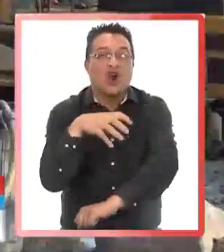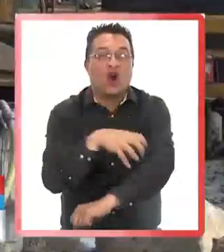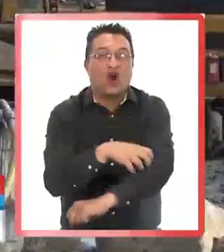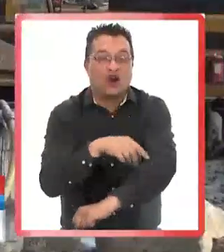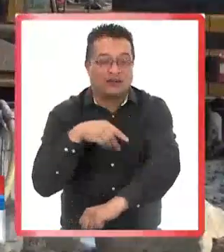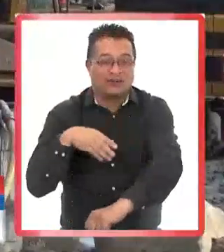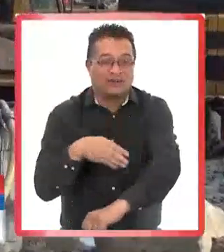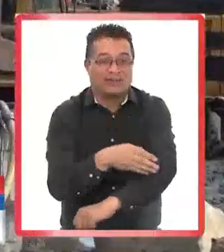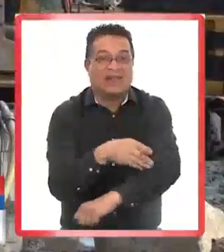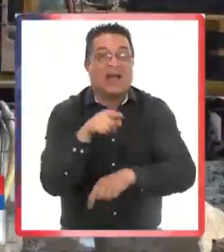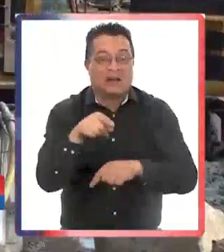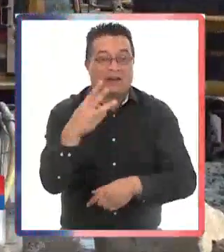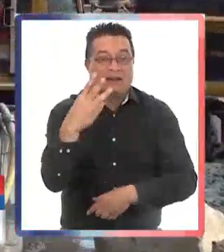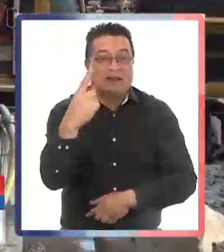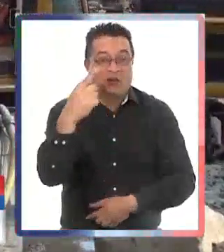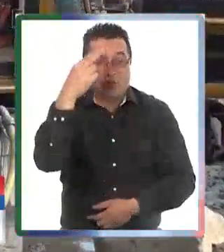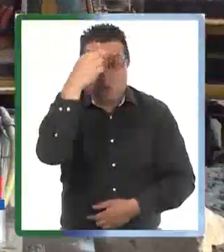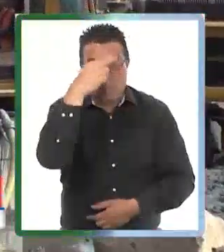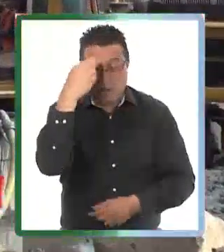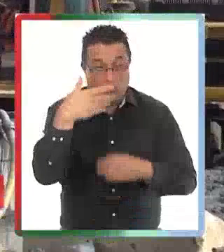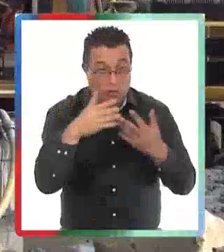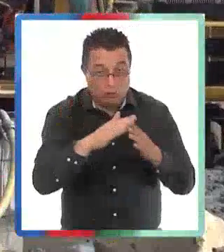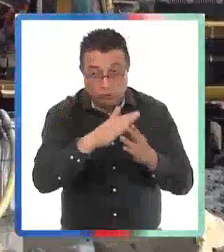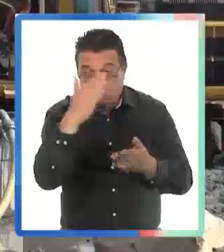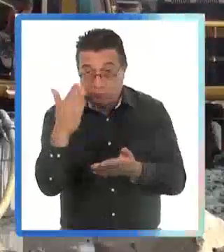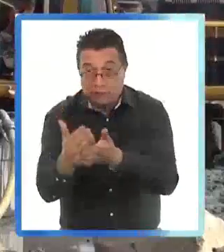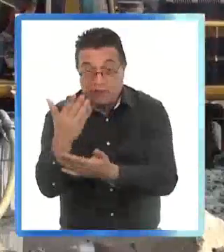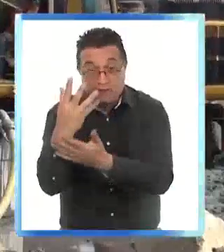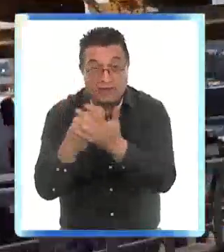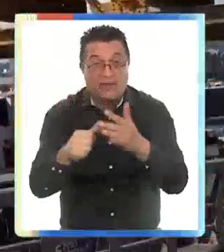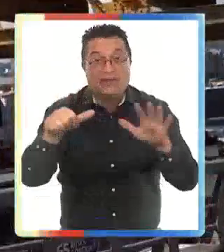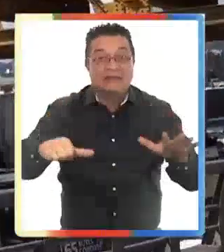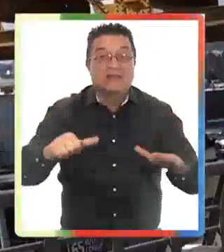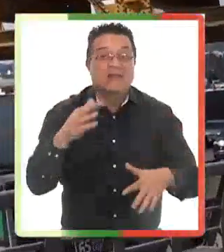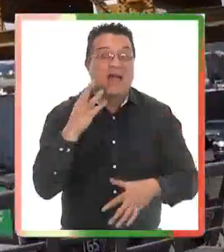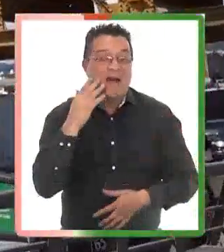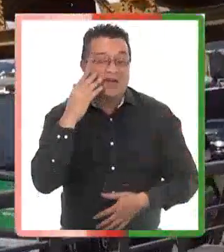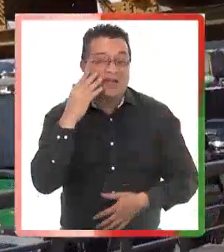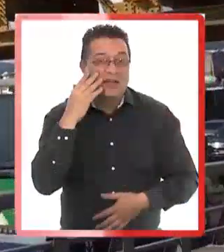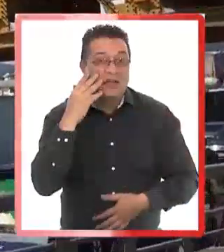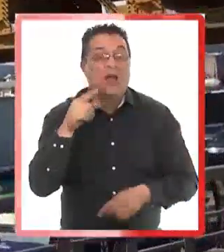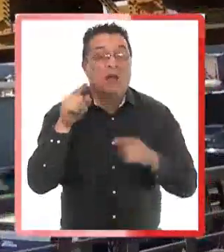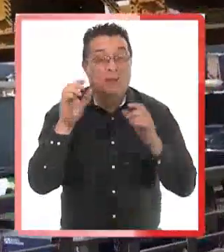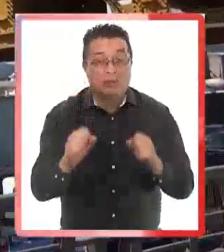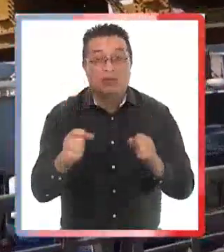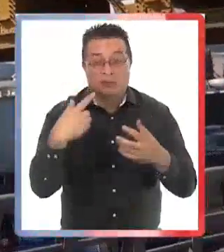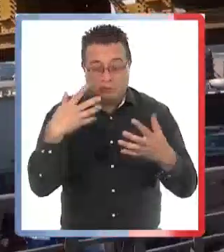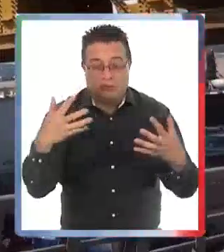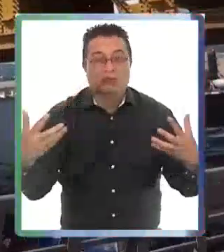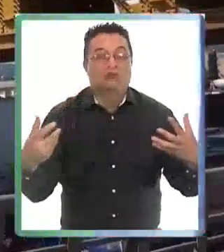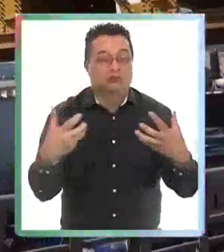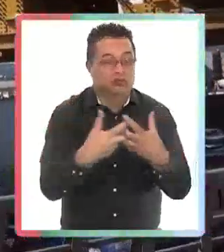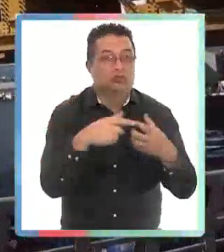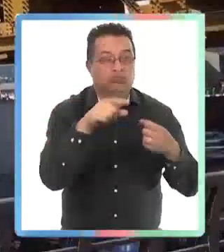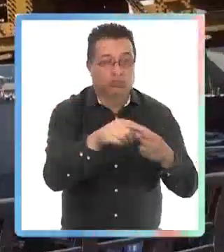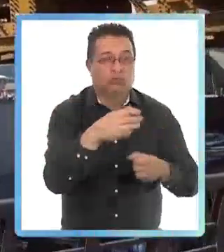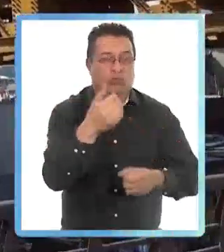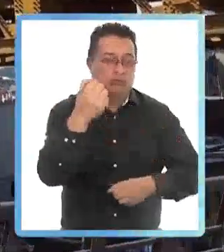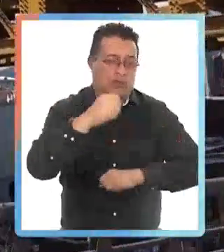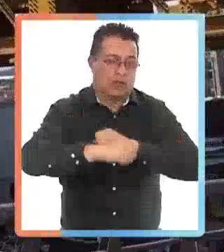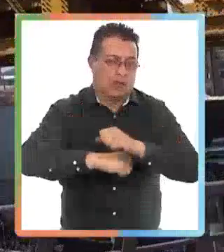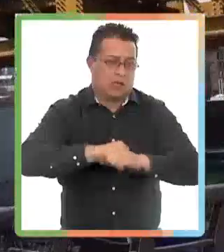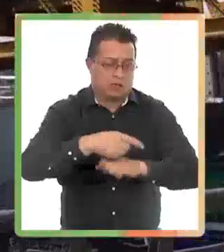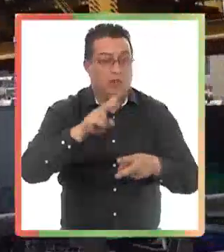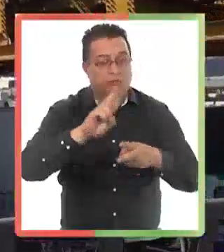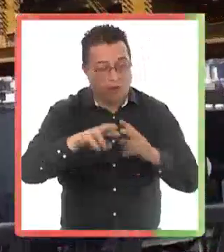Biobío. Pruebas que comenzaron el pasado 31 de marzo y finalizan el próximo 16 de abril para dejar en operación